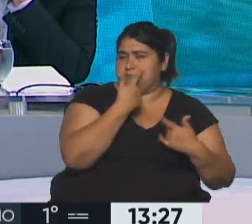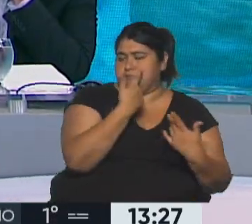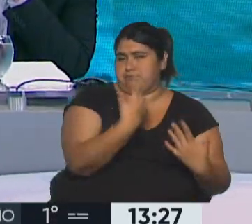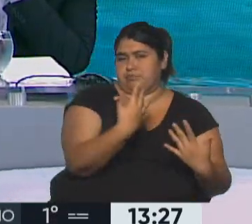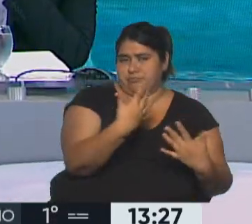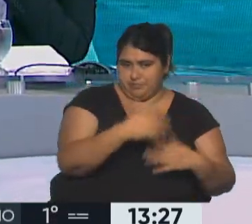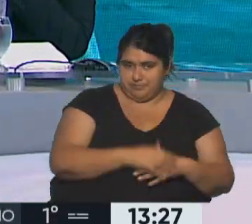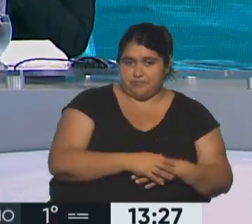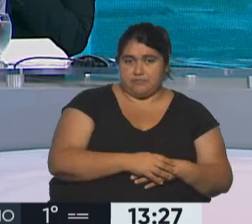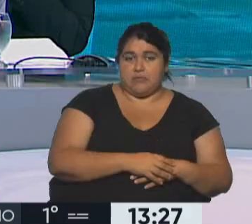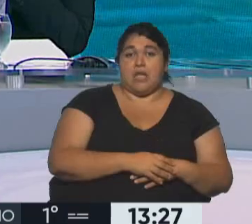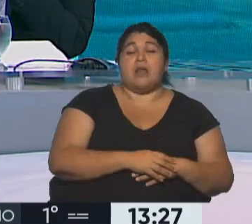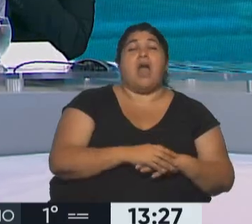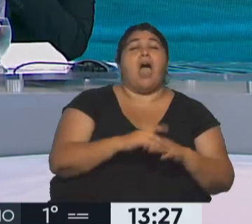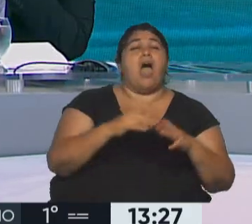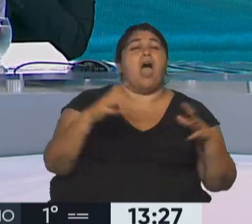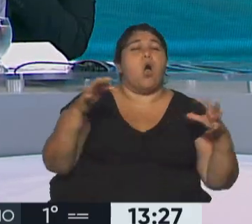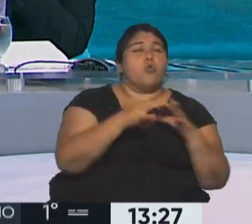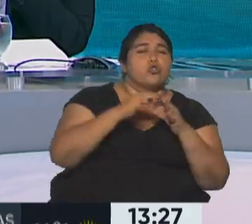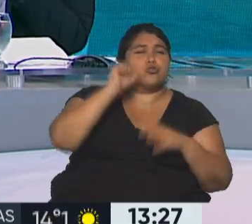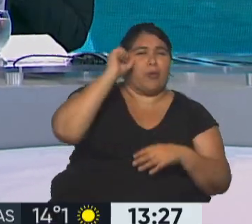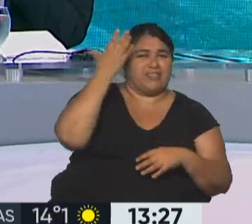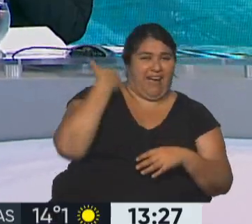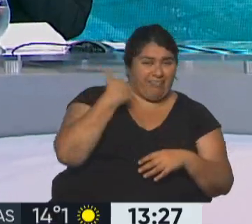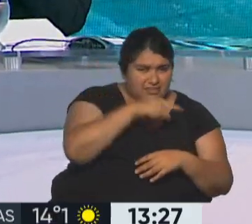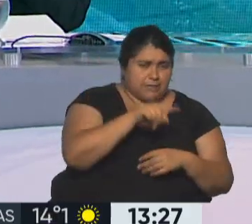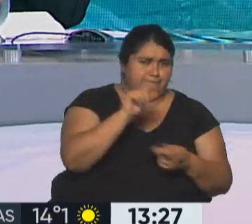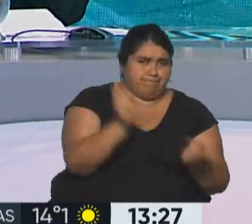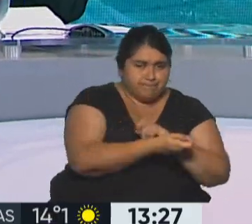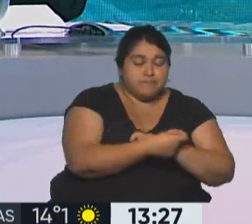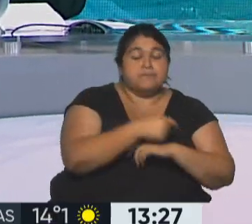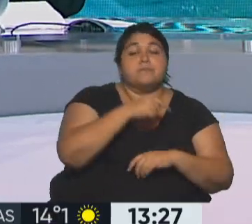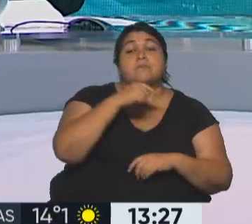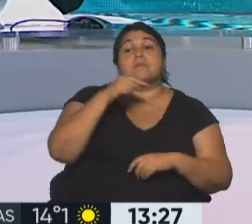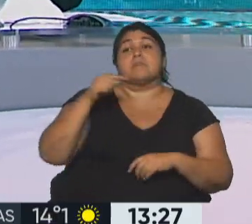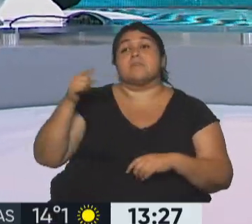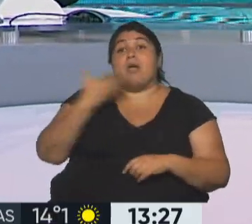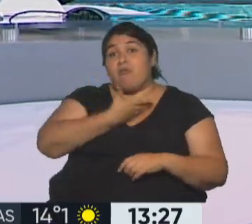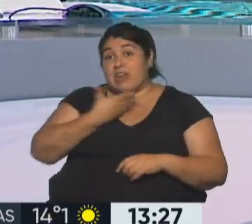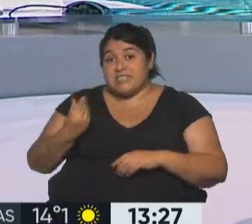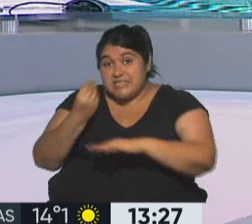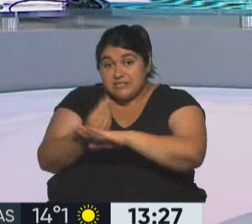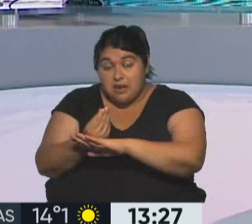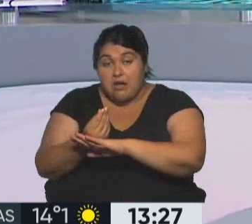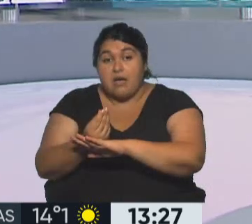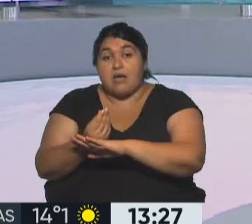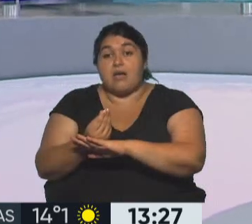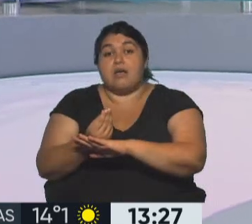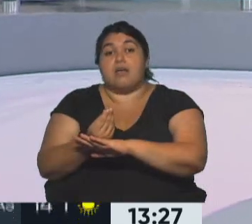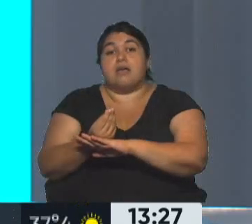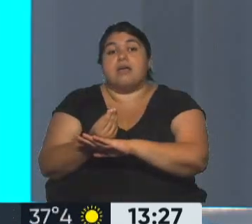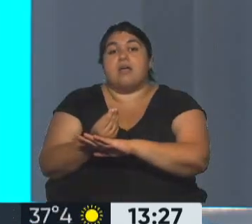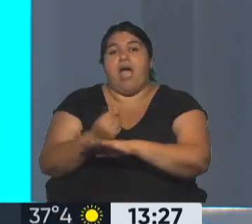Unión Soviética. No es poca cosa, no es poca cosa para un papado. En el caso de Francisco, una vez que implosionó la Unión Soviética,